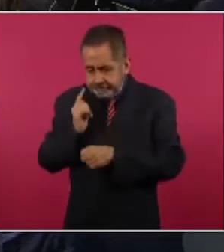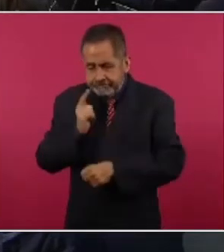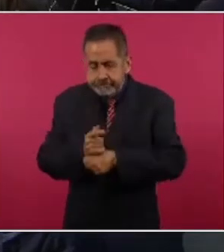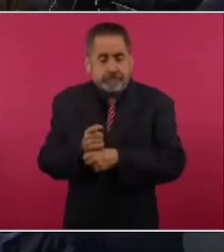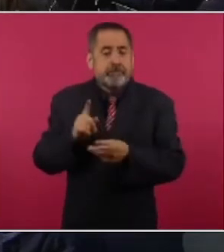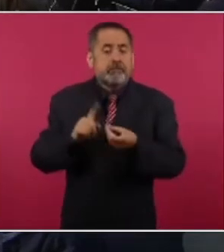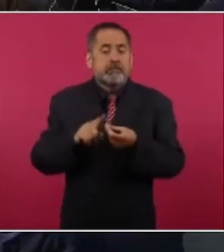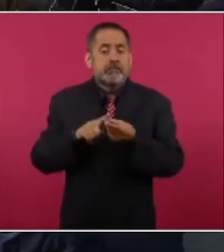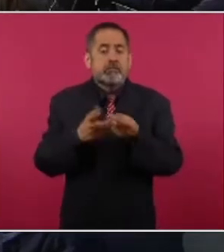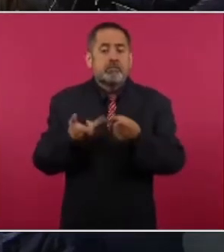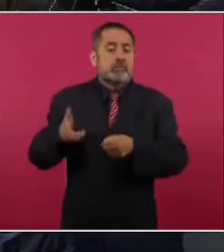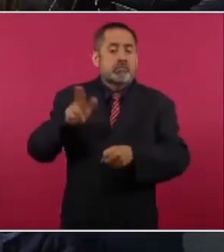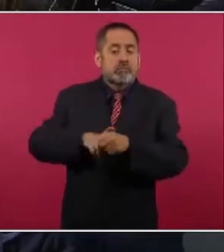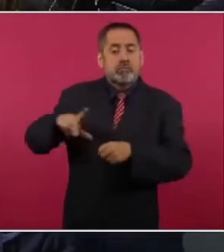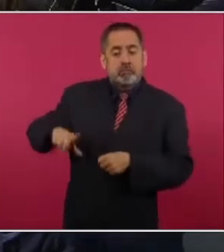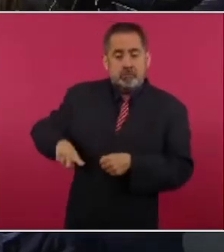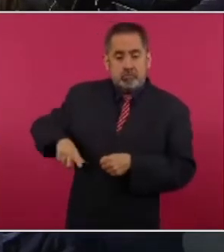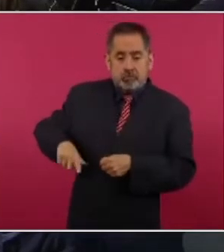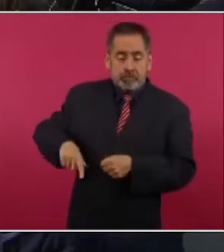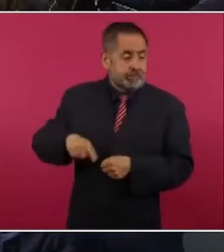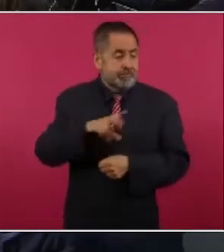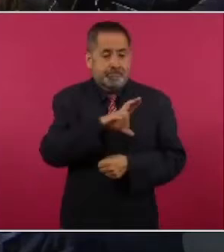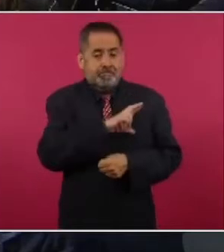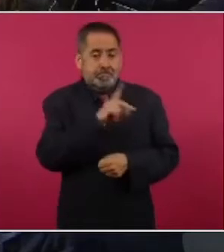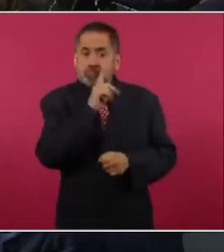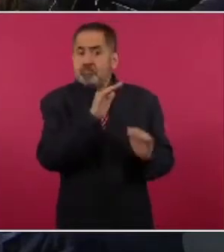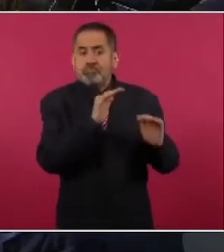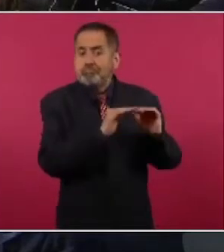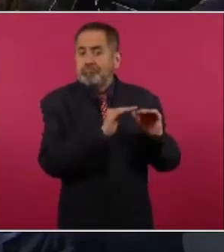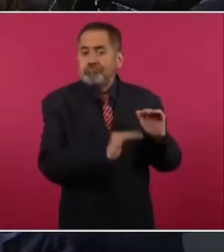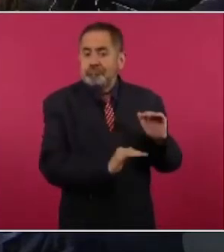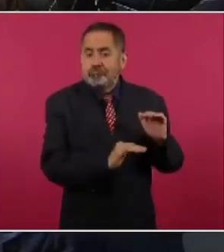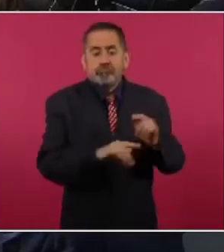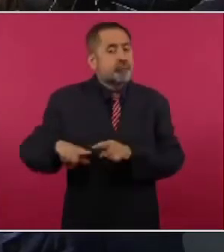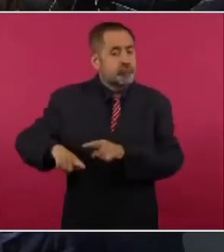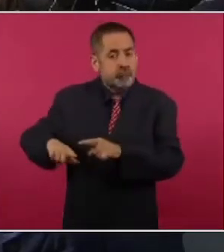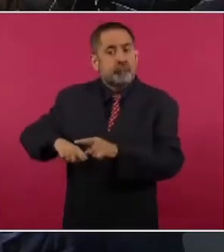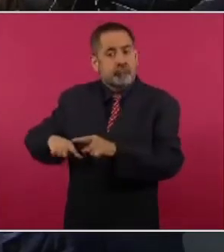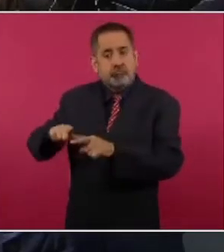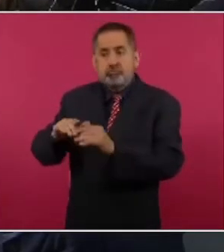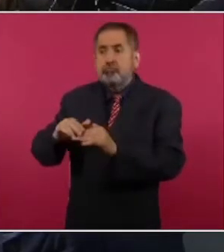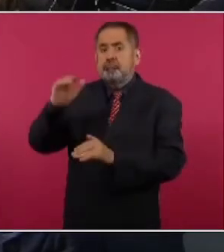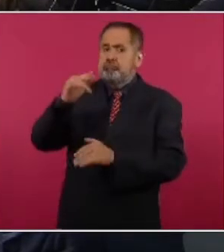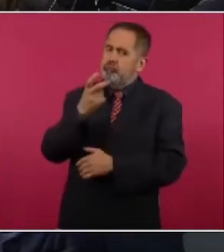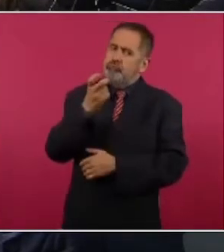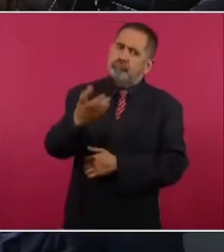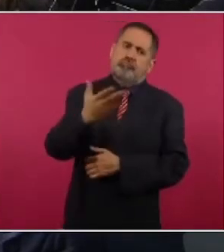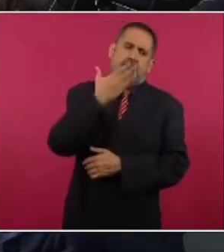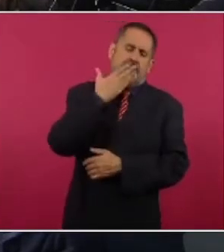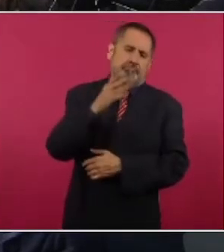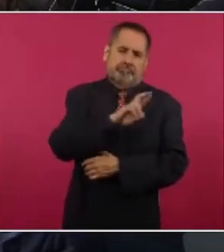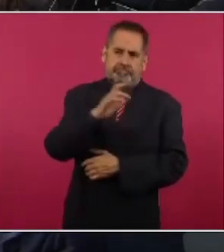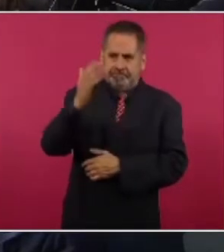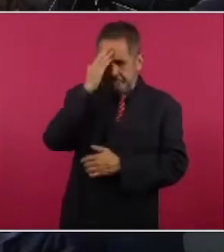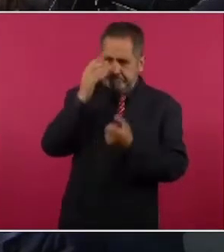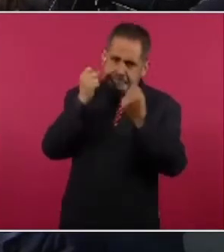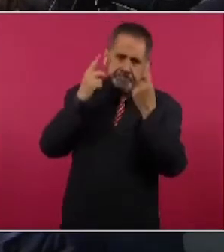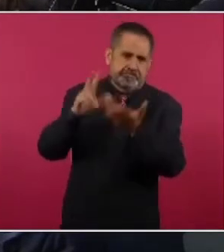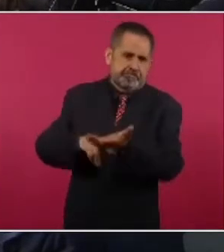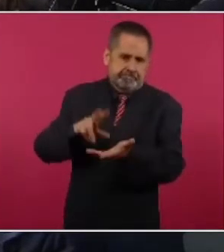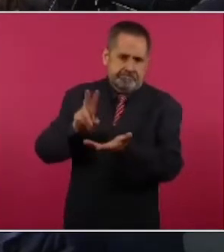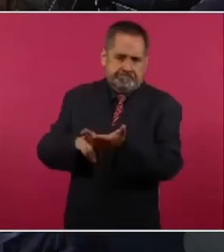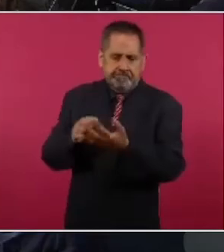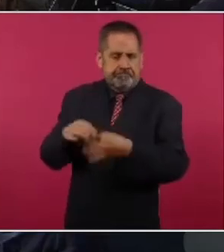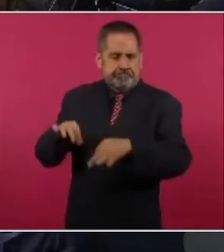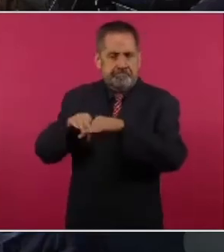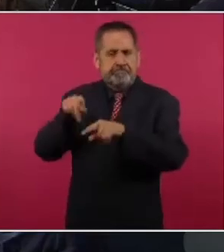los hospitales públicos sobre los privados en el país y están reconocidos en la región. Entonces yo creo que ese también es el valor y la valía de